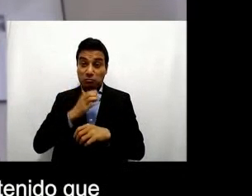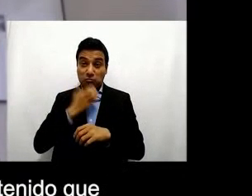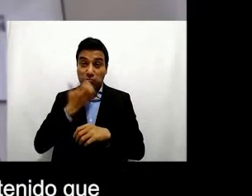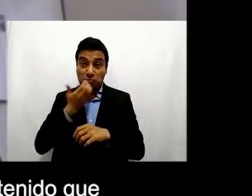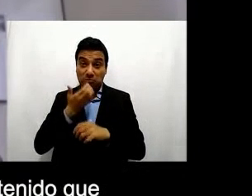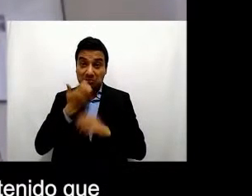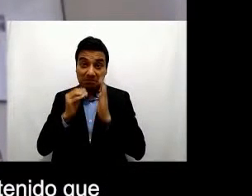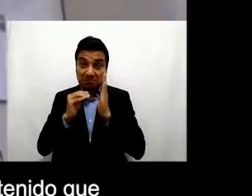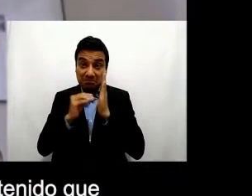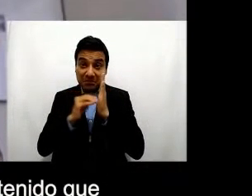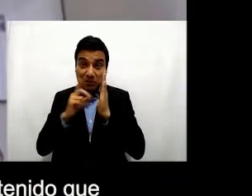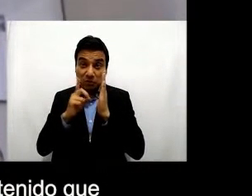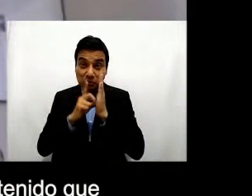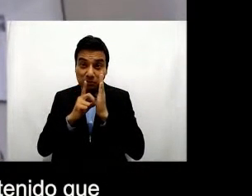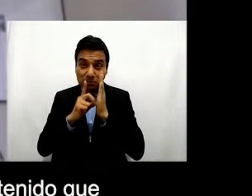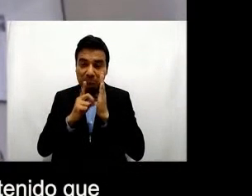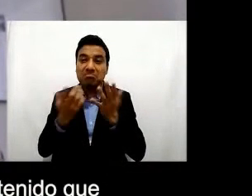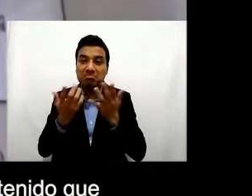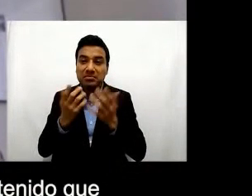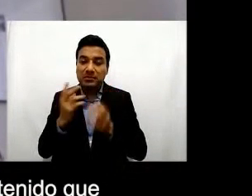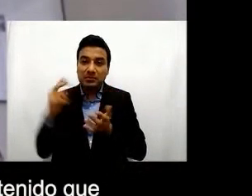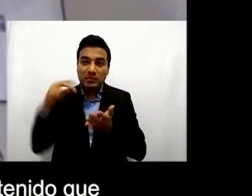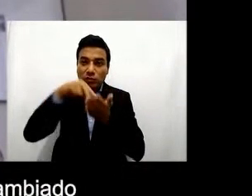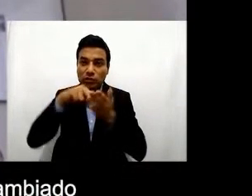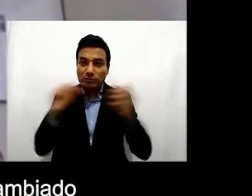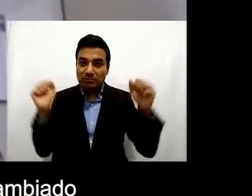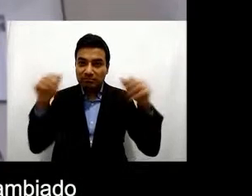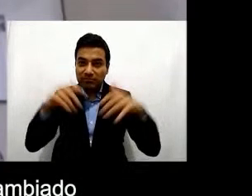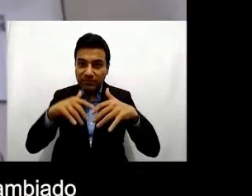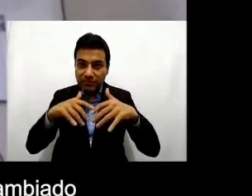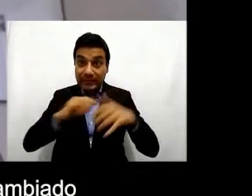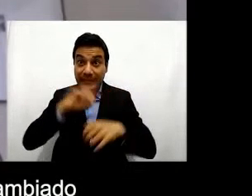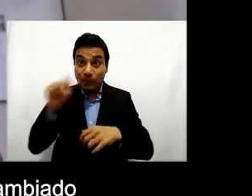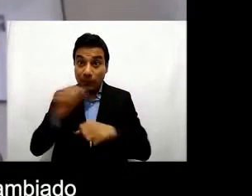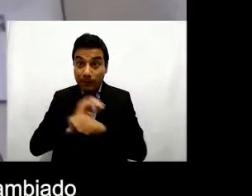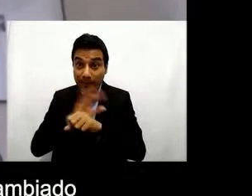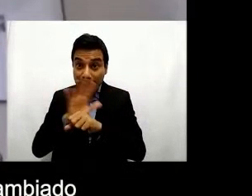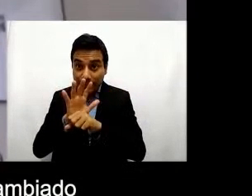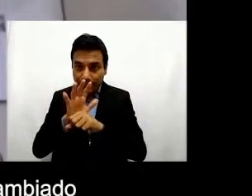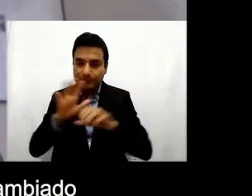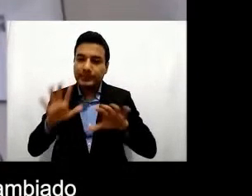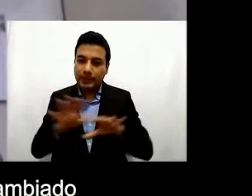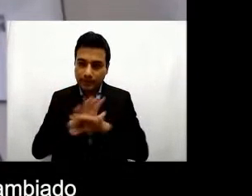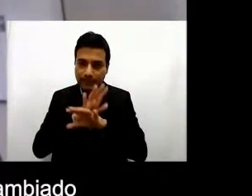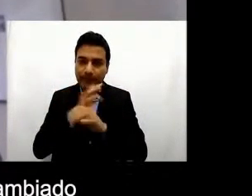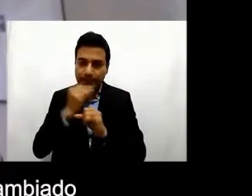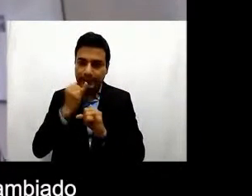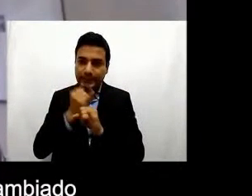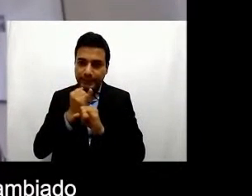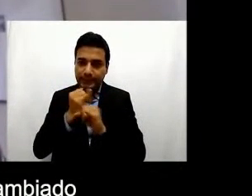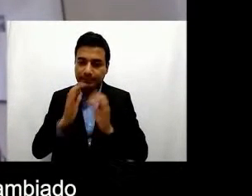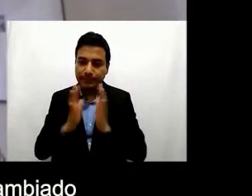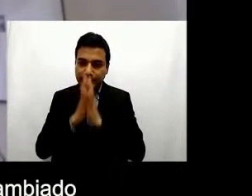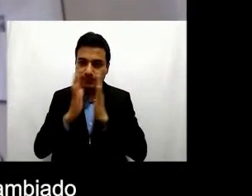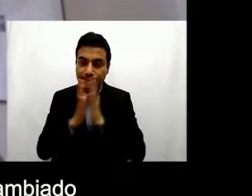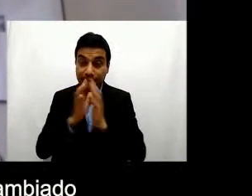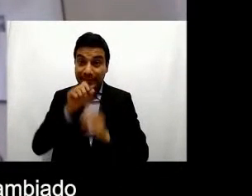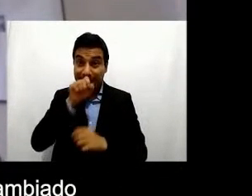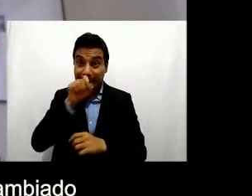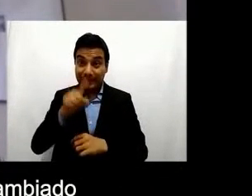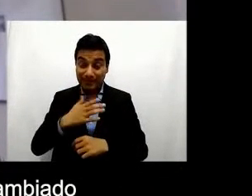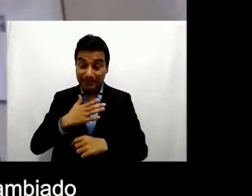muy presenciales y lo hemos tenido que hacer en línea. Pero también el contenido de nuestro trabajo